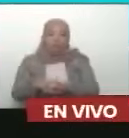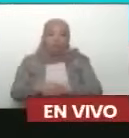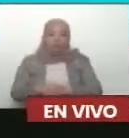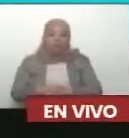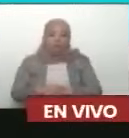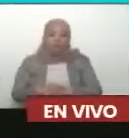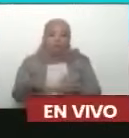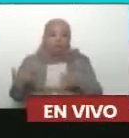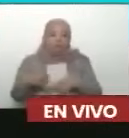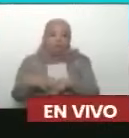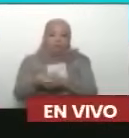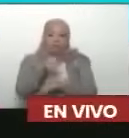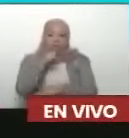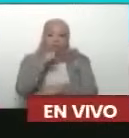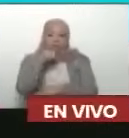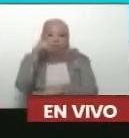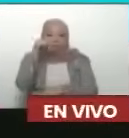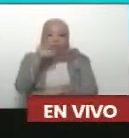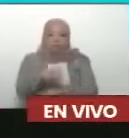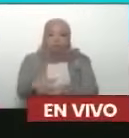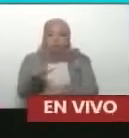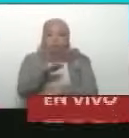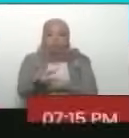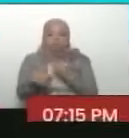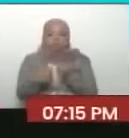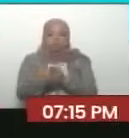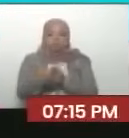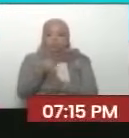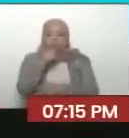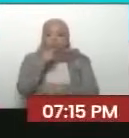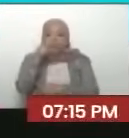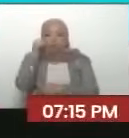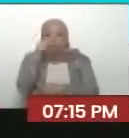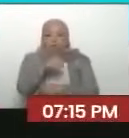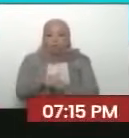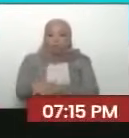Liderazgo integral, oír al pueblo,